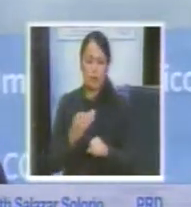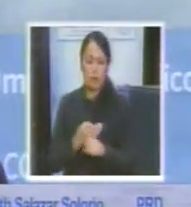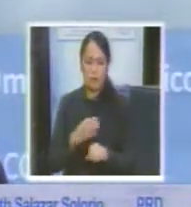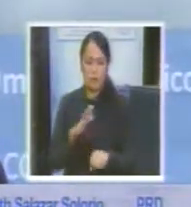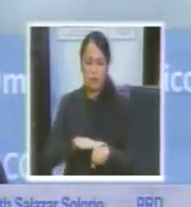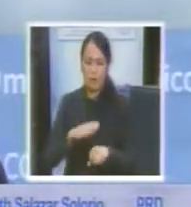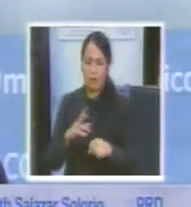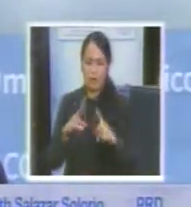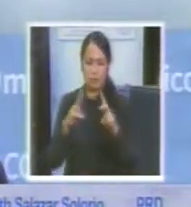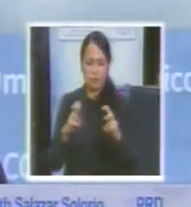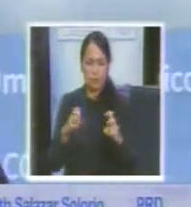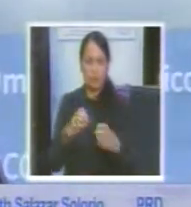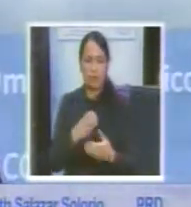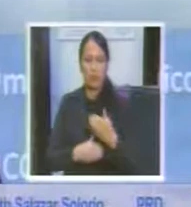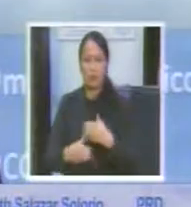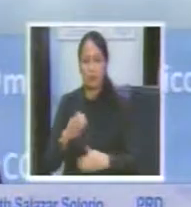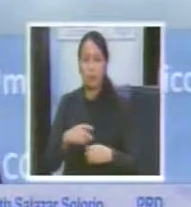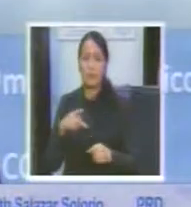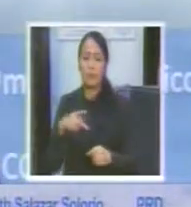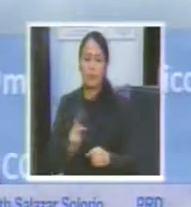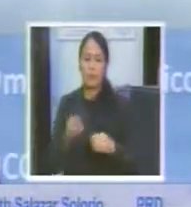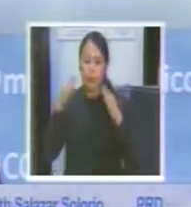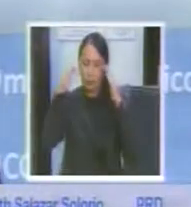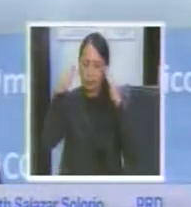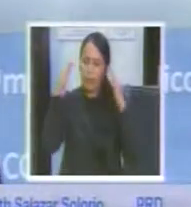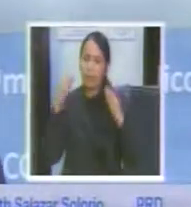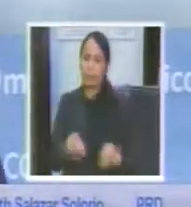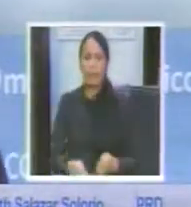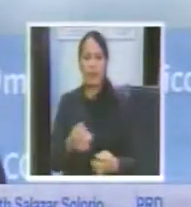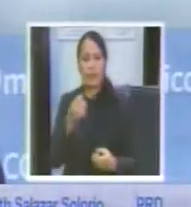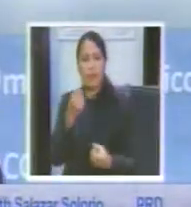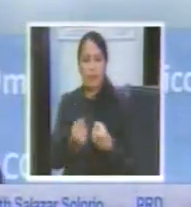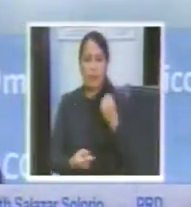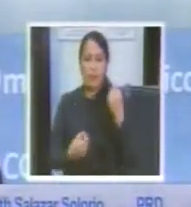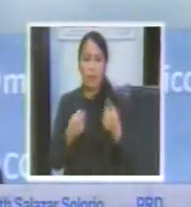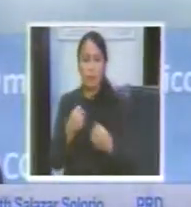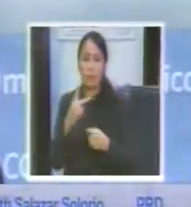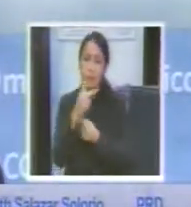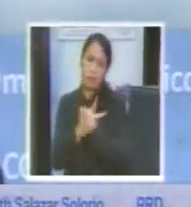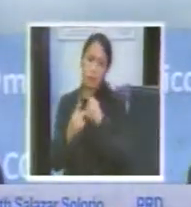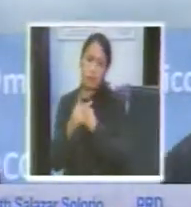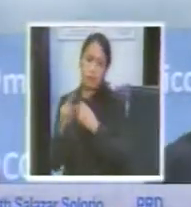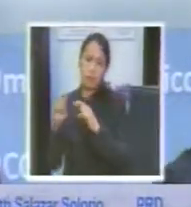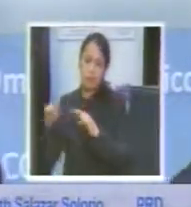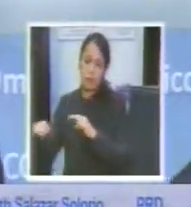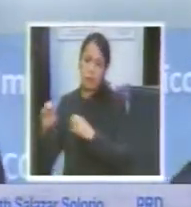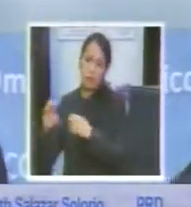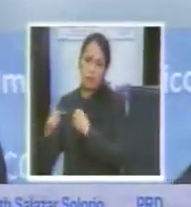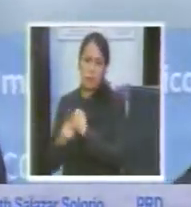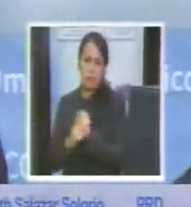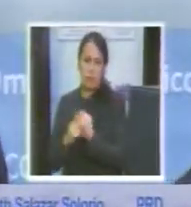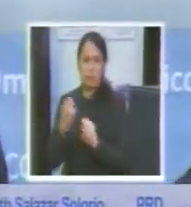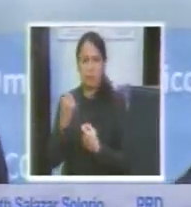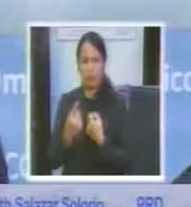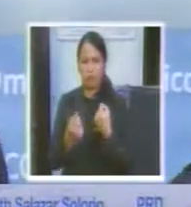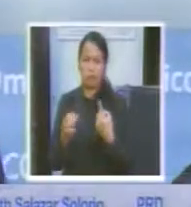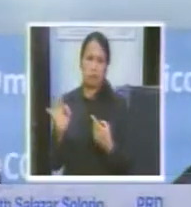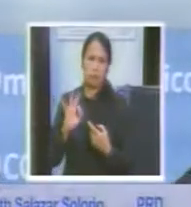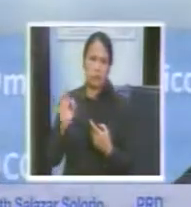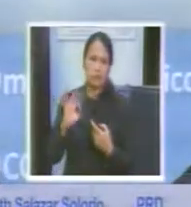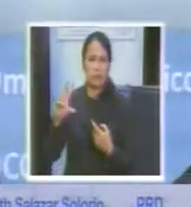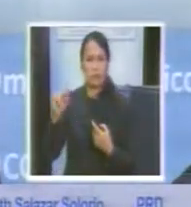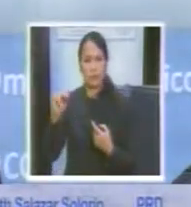comercio, sin embargo, este se centra solamente en algunos cuantos países de la Unión. Estamos hablando de que prácticamente